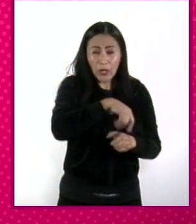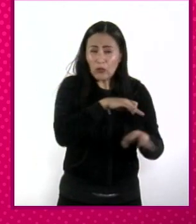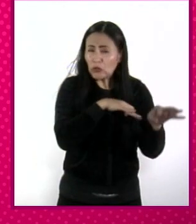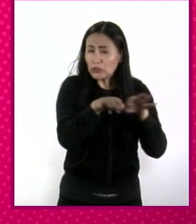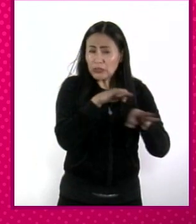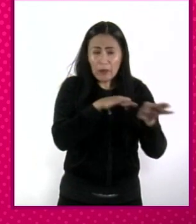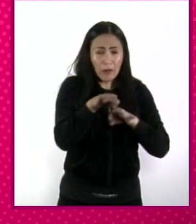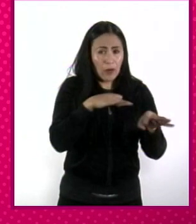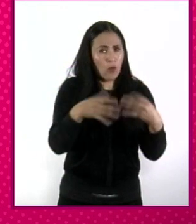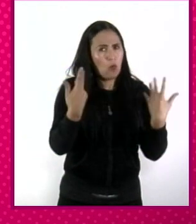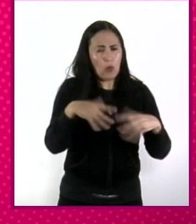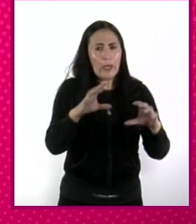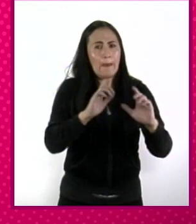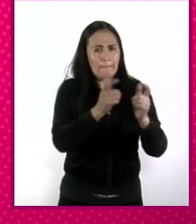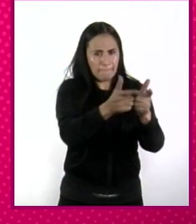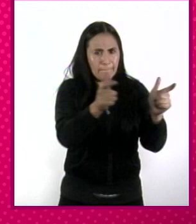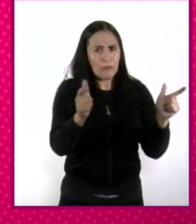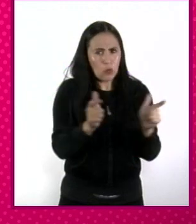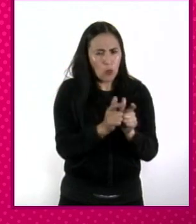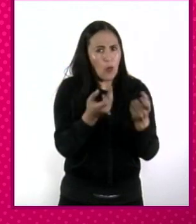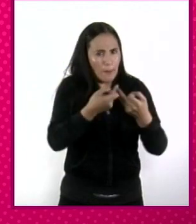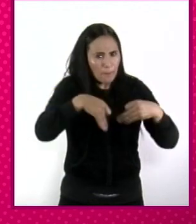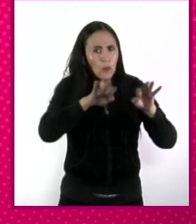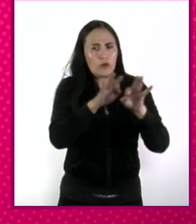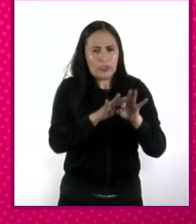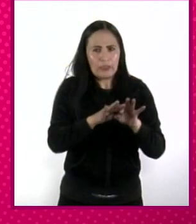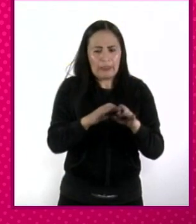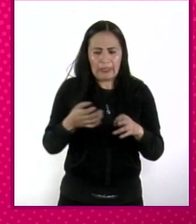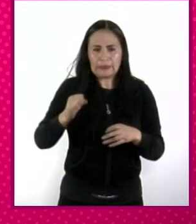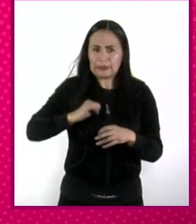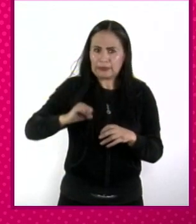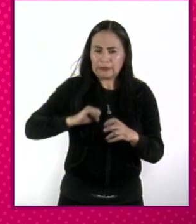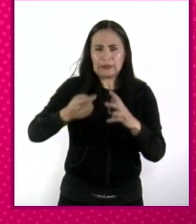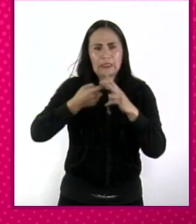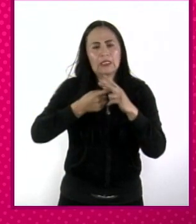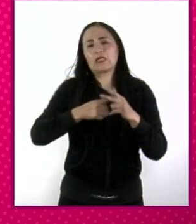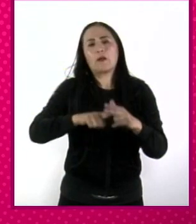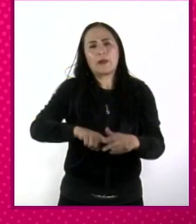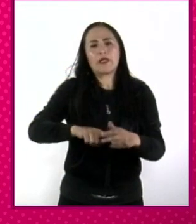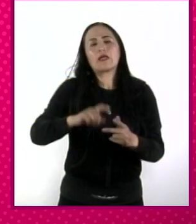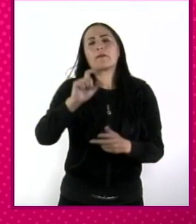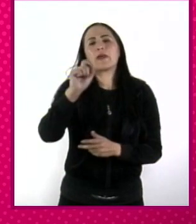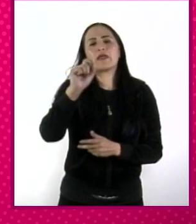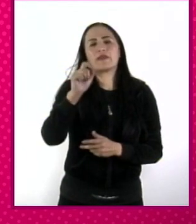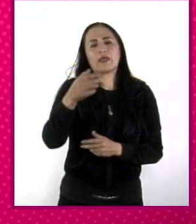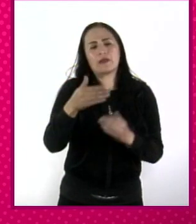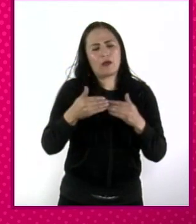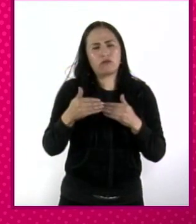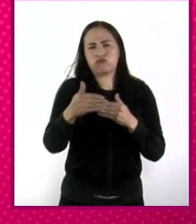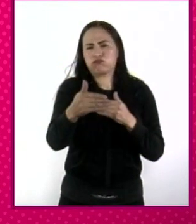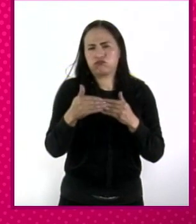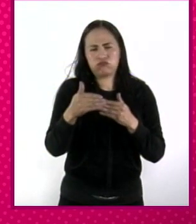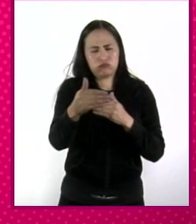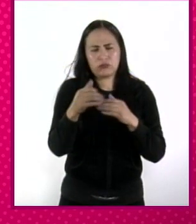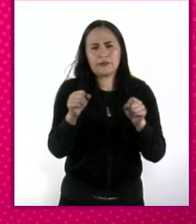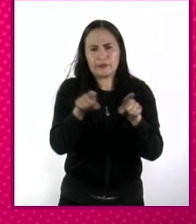importante a inicios del siglo XX y lo van a hacer en las siguientes décadas. Por tal motivo, una de las principales banderas